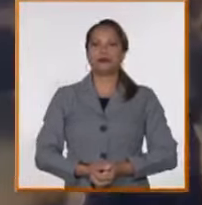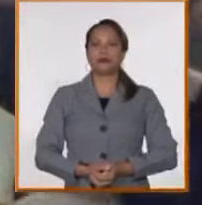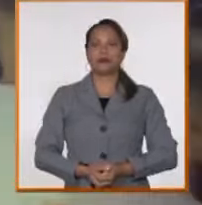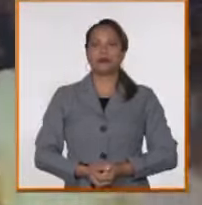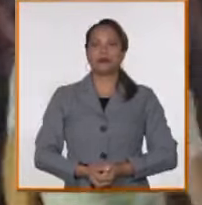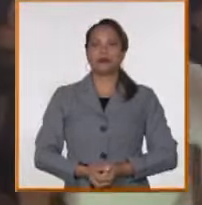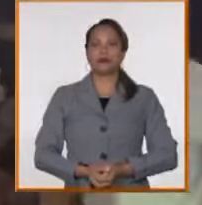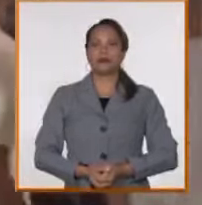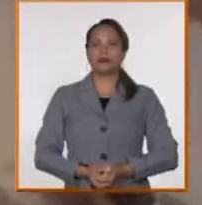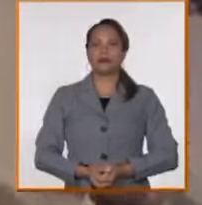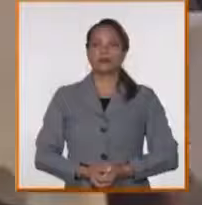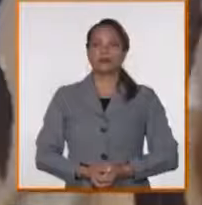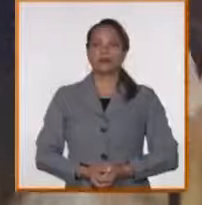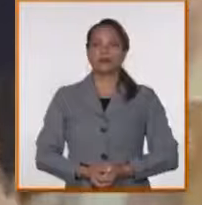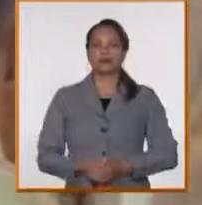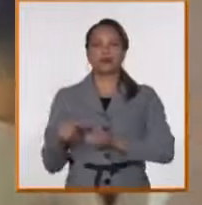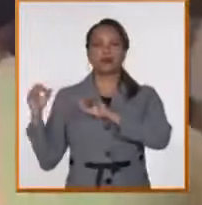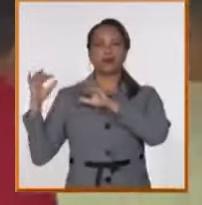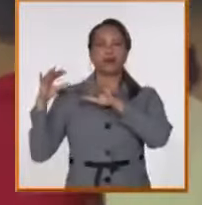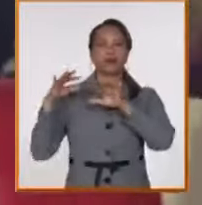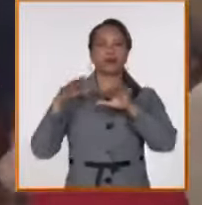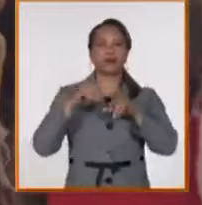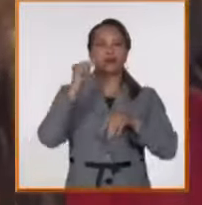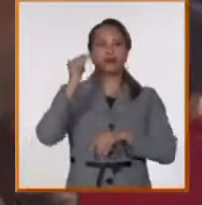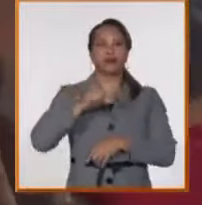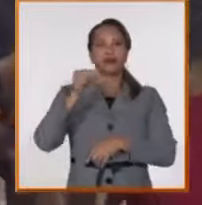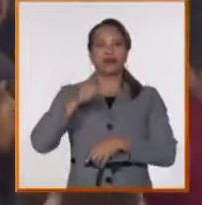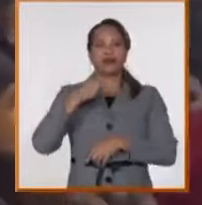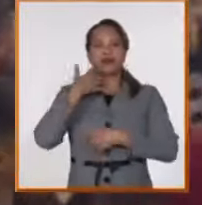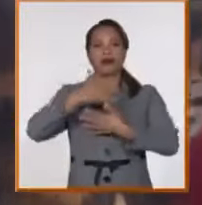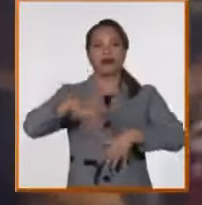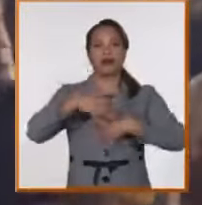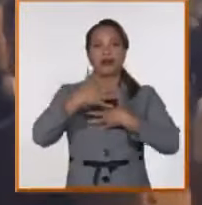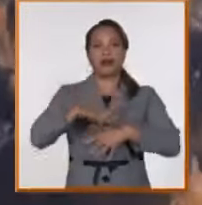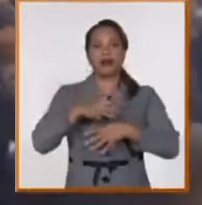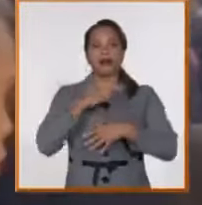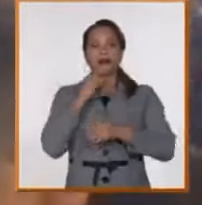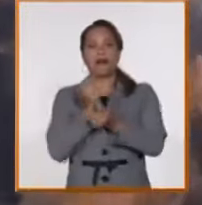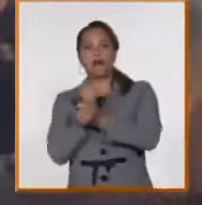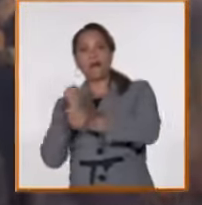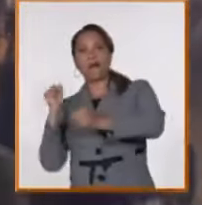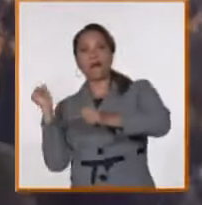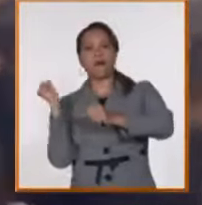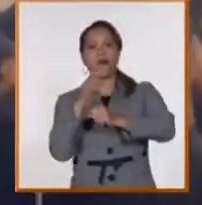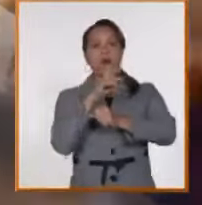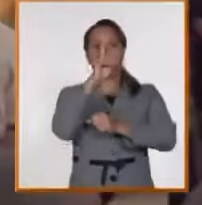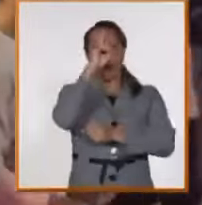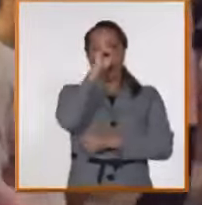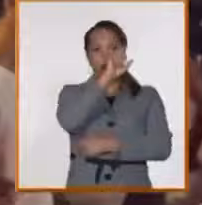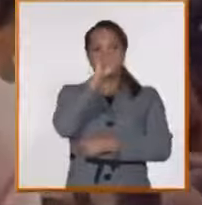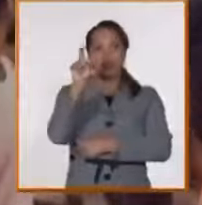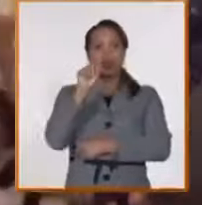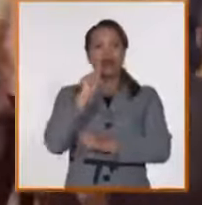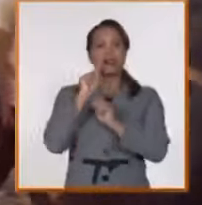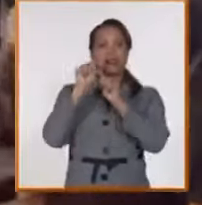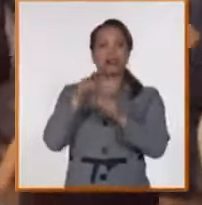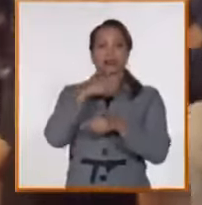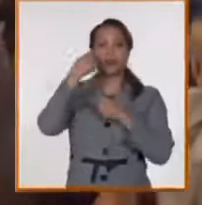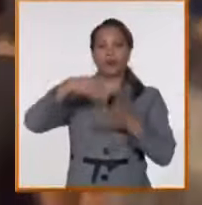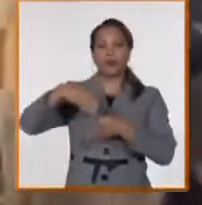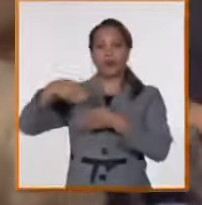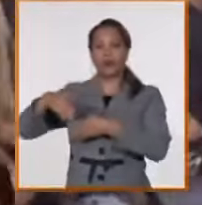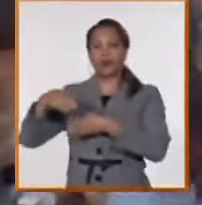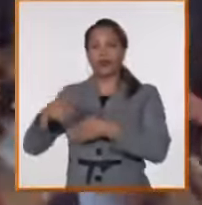Israel manifestantes salieron a las calles en protesta por el ataque a un hospital en gaza que dejó centenares de Muertos el movimiento